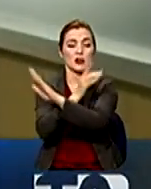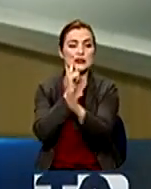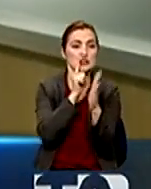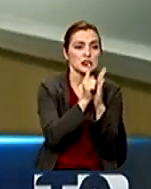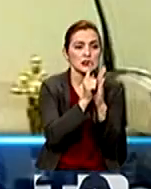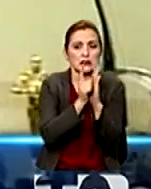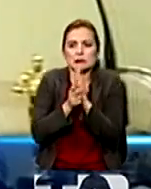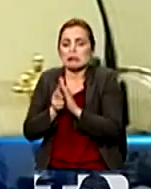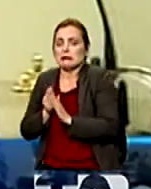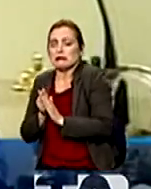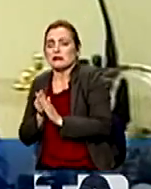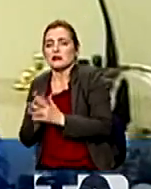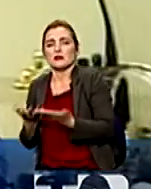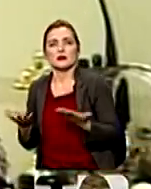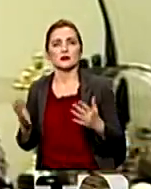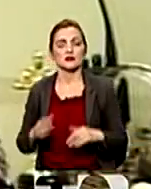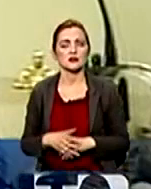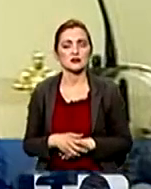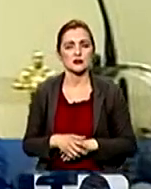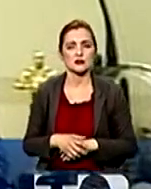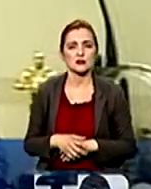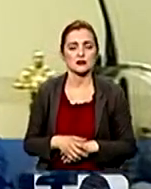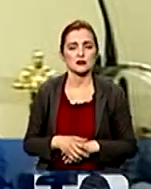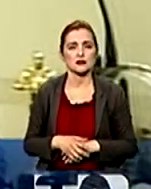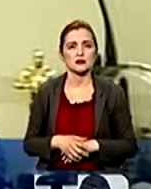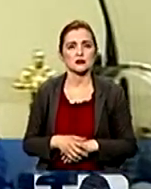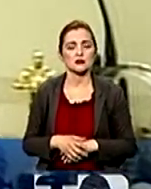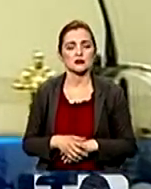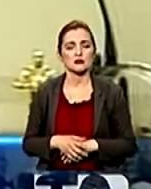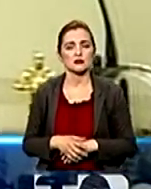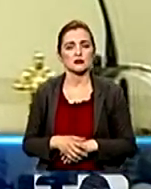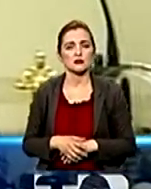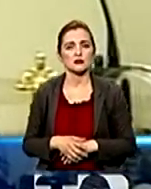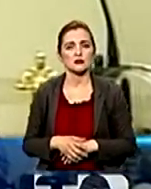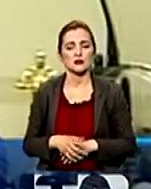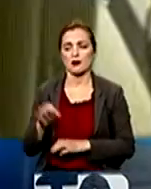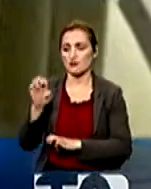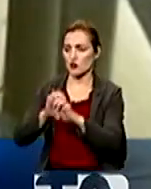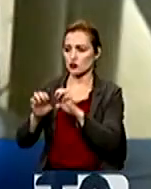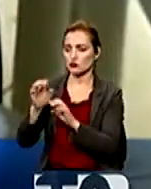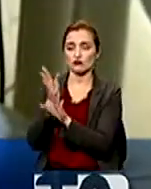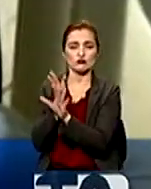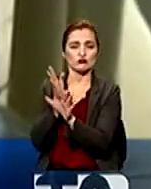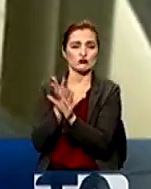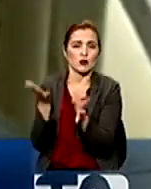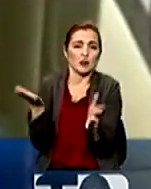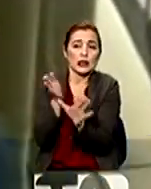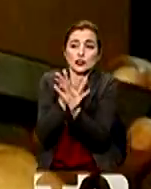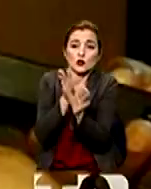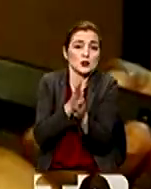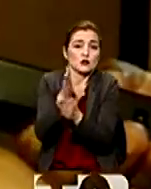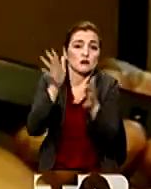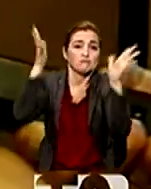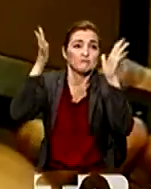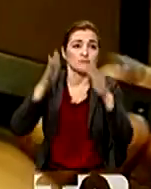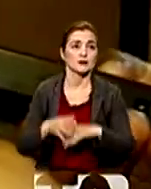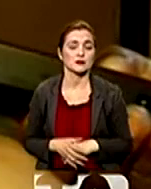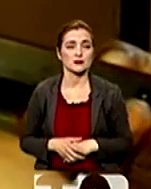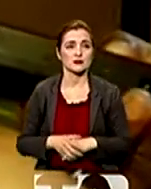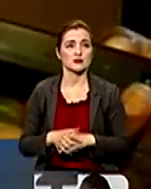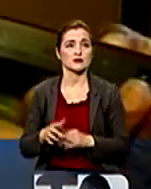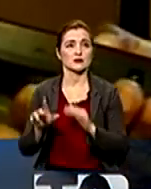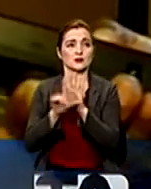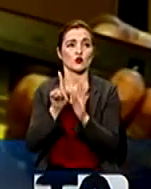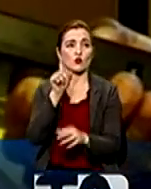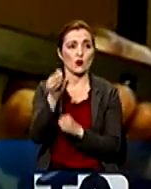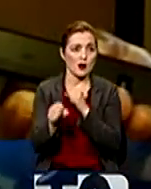denuncia o... Pasos importantes para el proceso es la valoración psicológica. No hay la psicóloga especializada. La ley ya va a tener